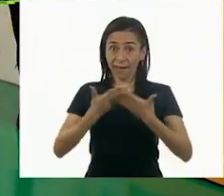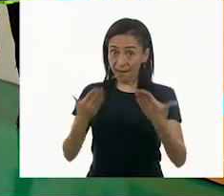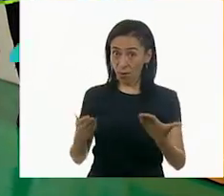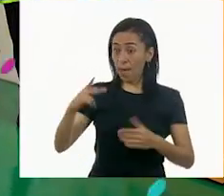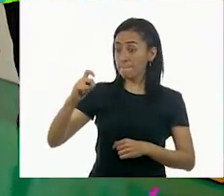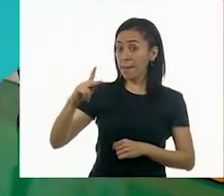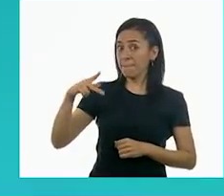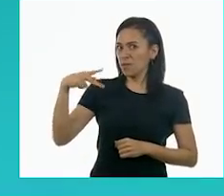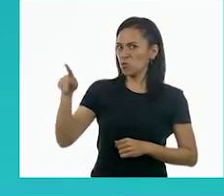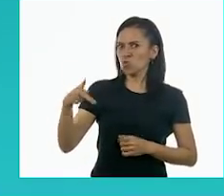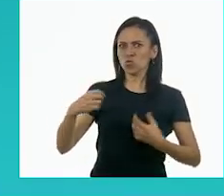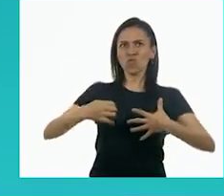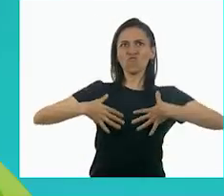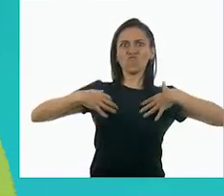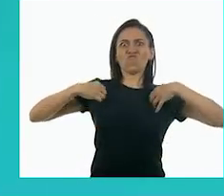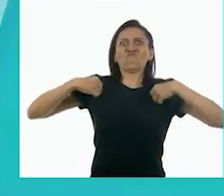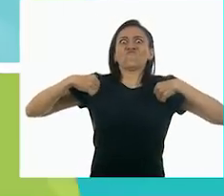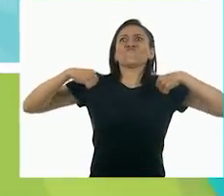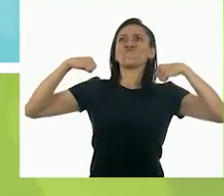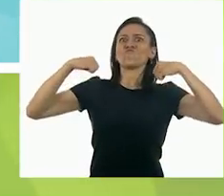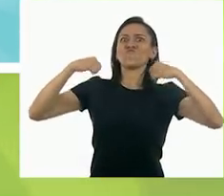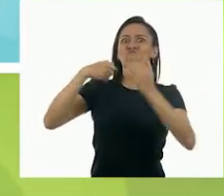Pepe.